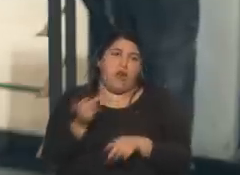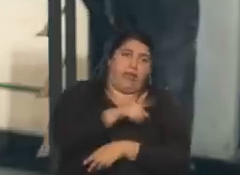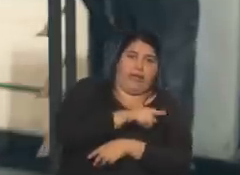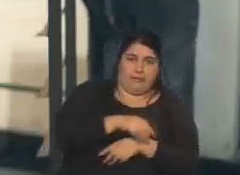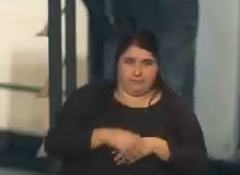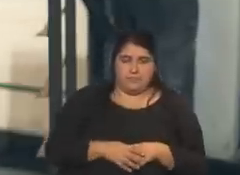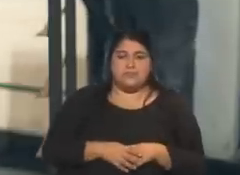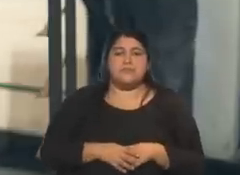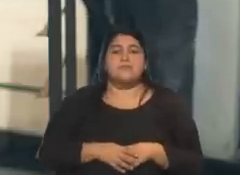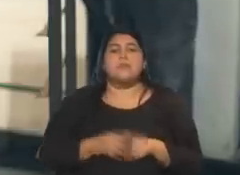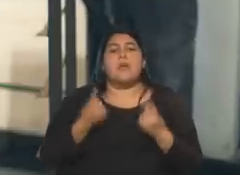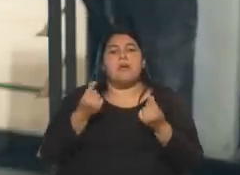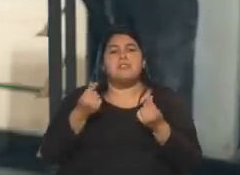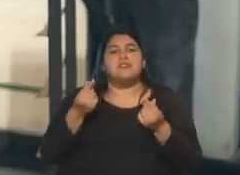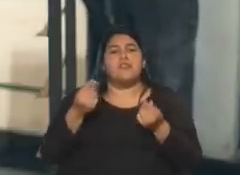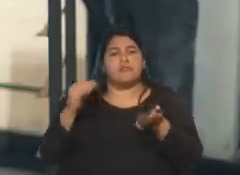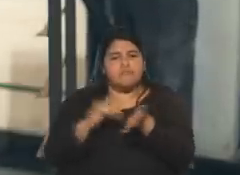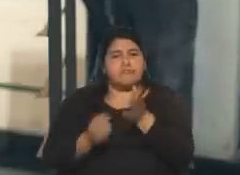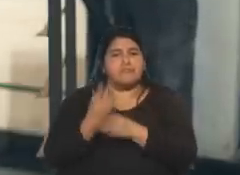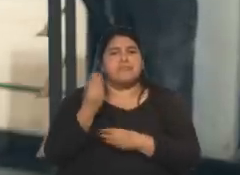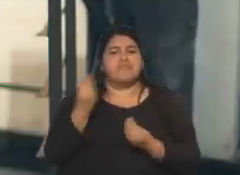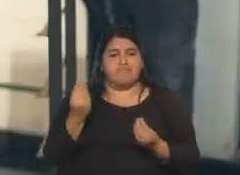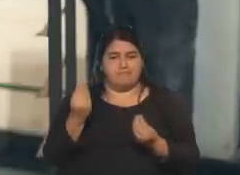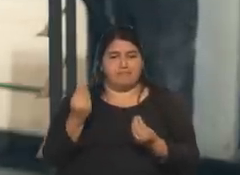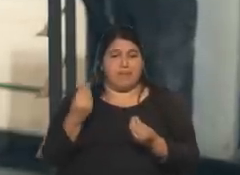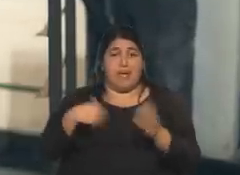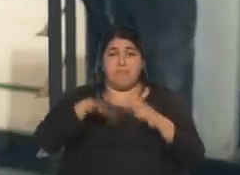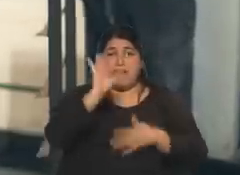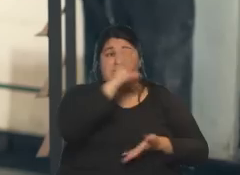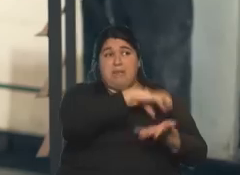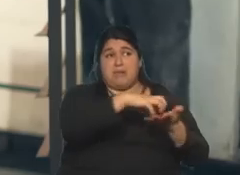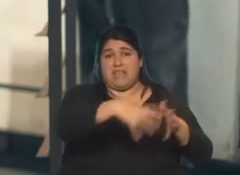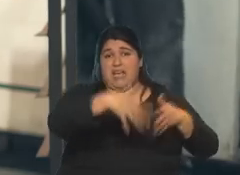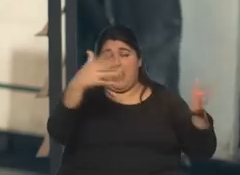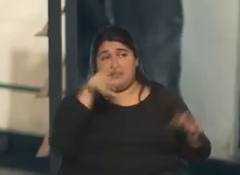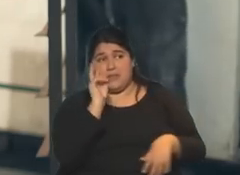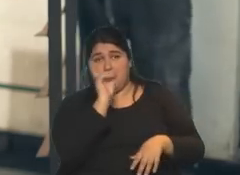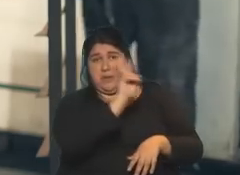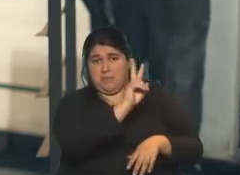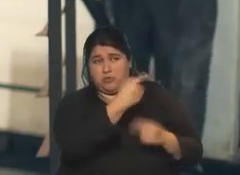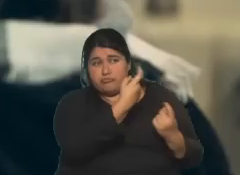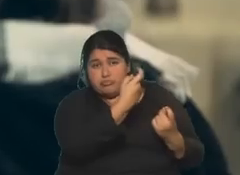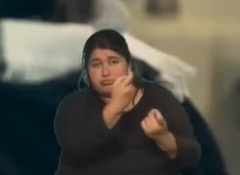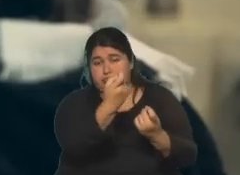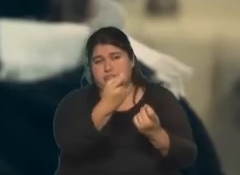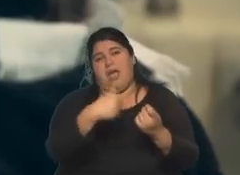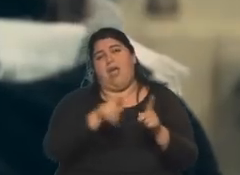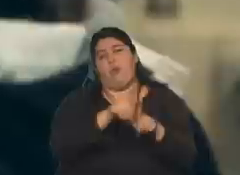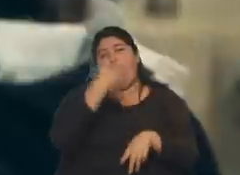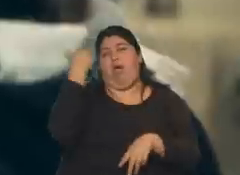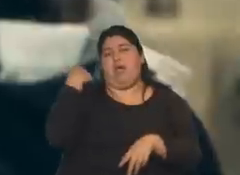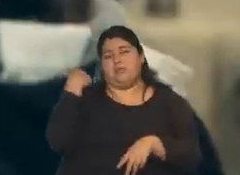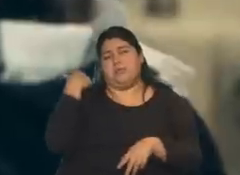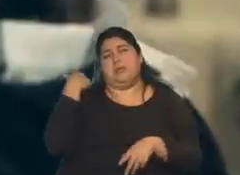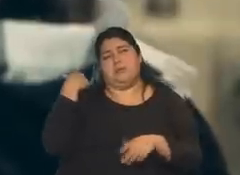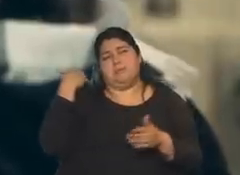en Argentina? Y todos vemos qué es lo que hacen las grandes marcas. Por lo menos así veníamos haciendo antes. Con el tiempo,